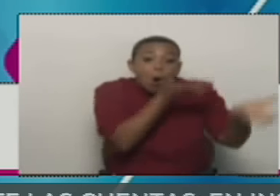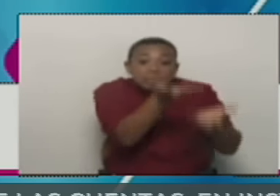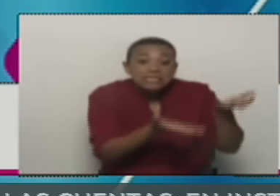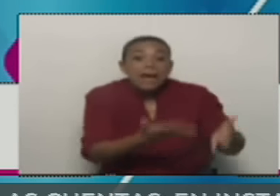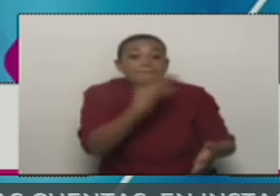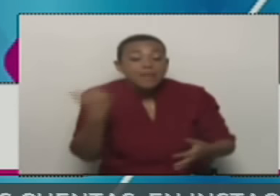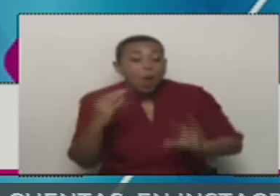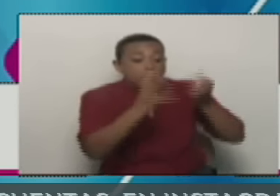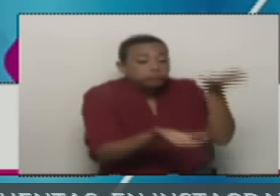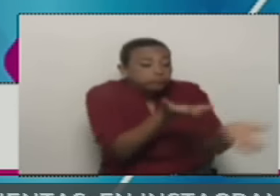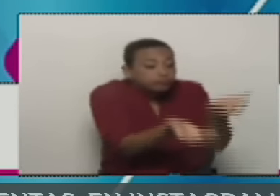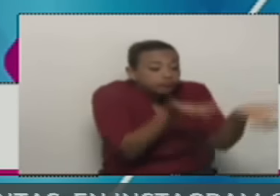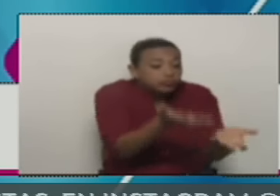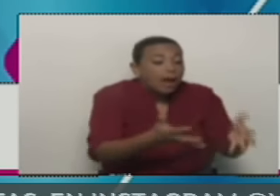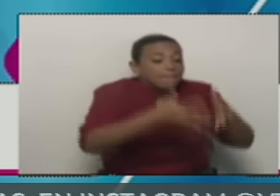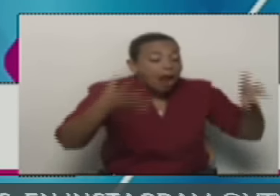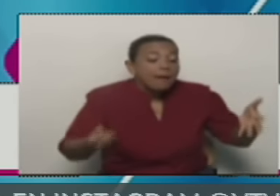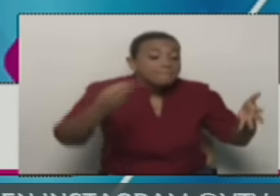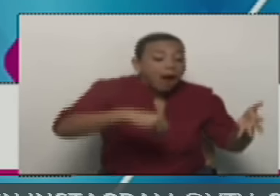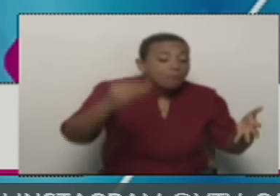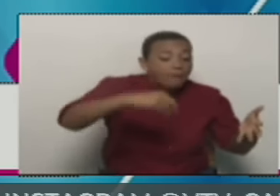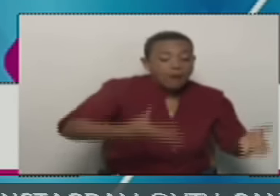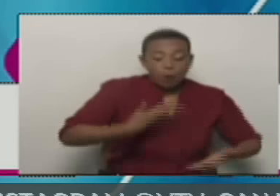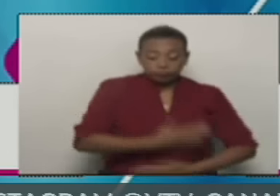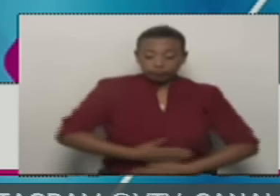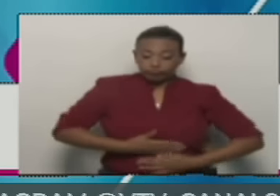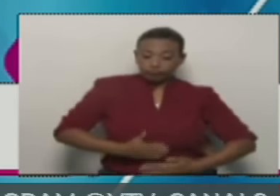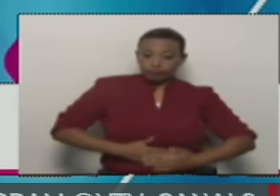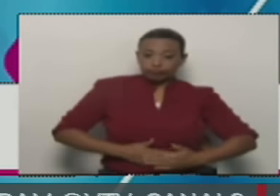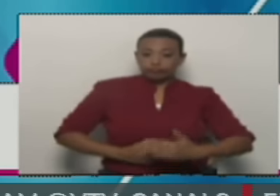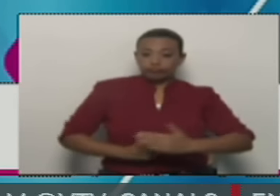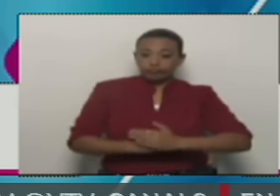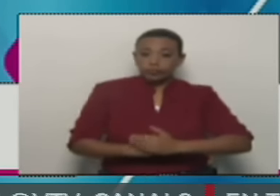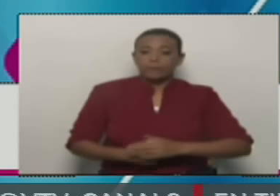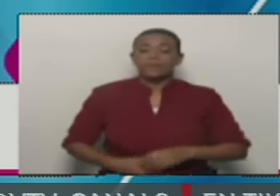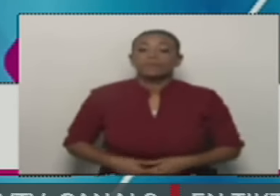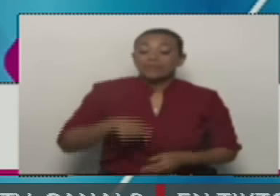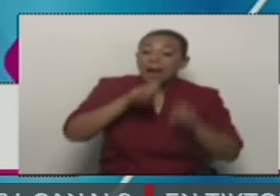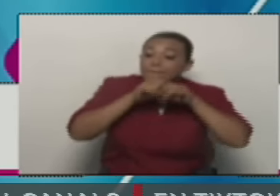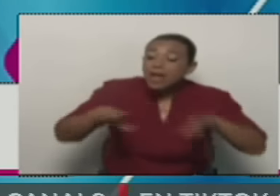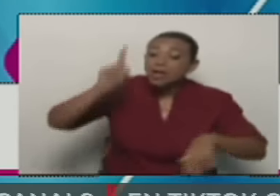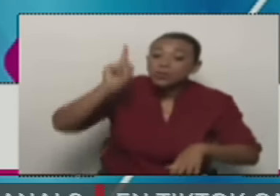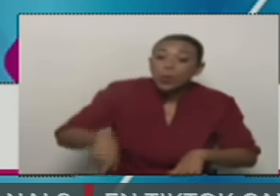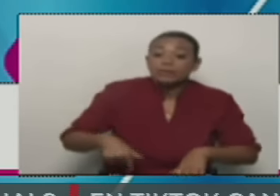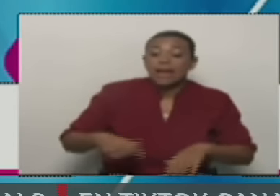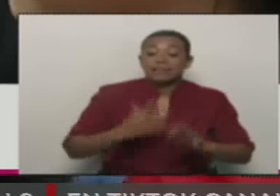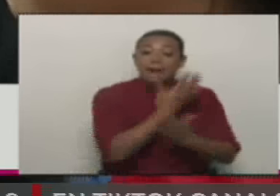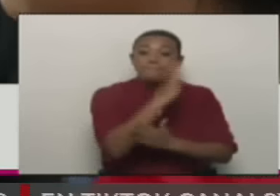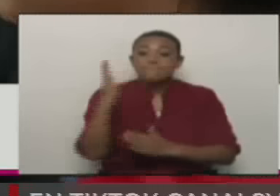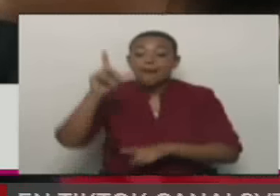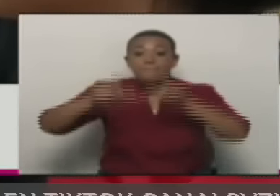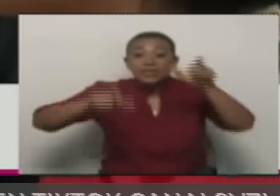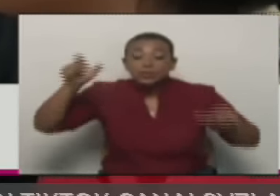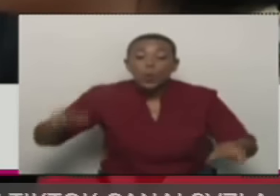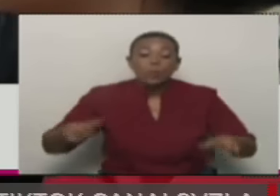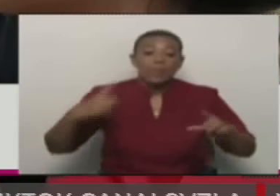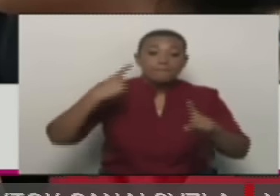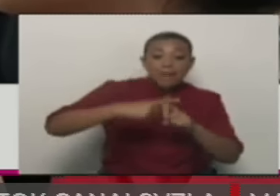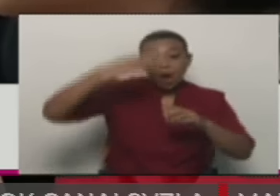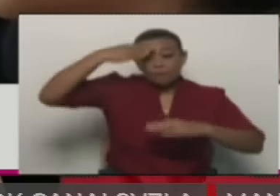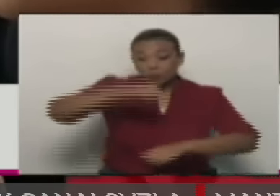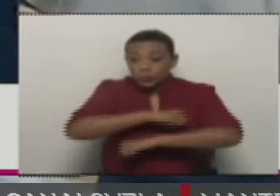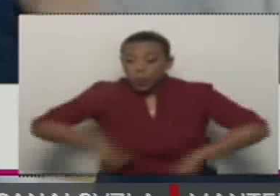mejorar calidad y cantidad. También el día de hoy, presidente, arranca el despliegue de las bricomiles. Quiero informarle que hasta ahorita